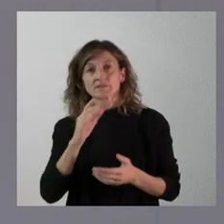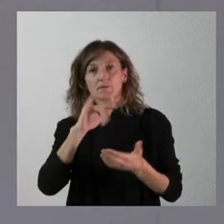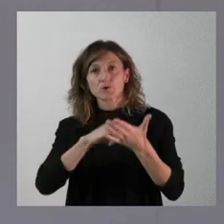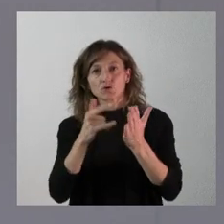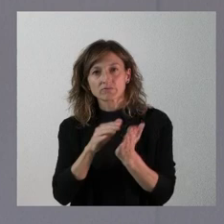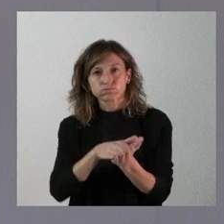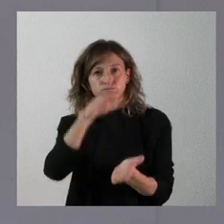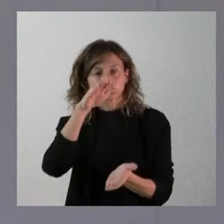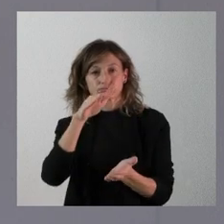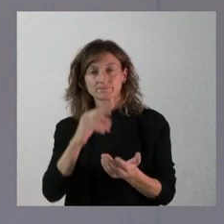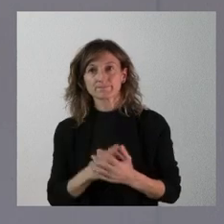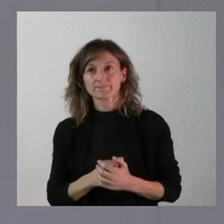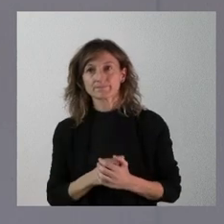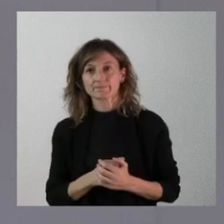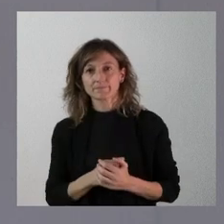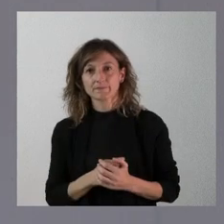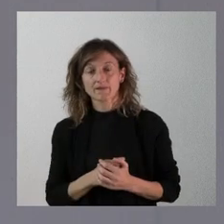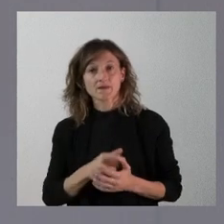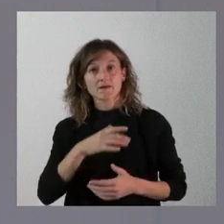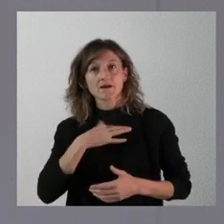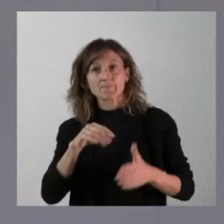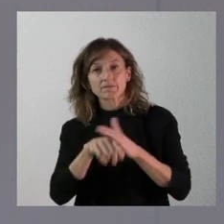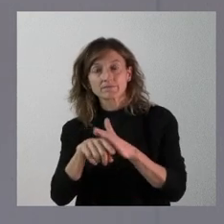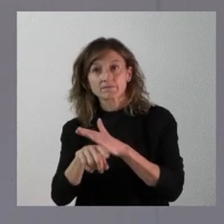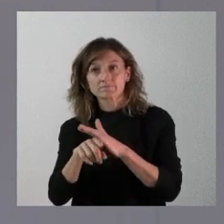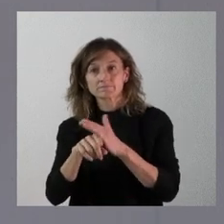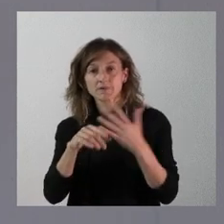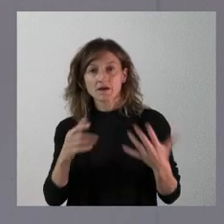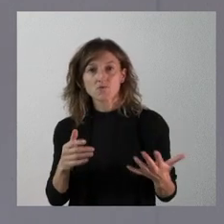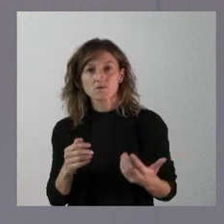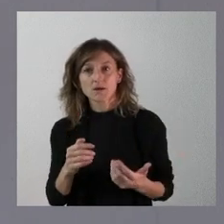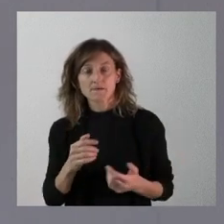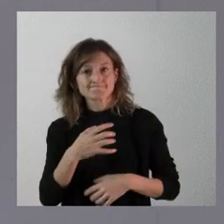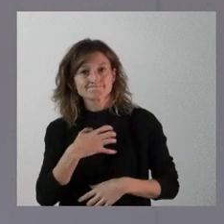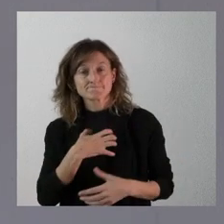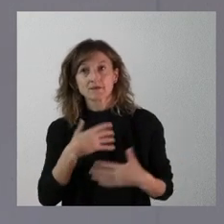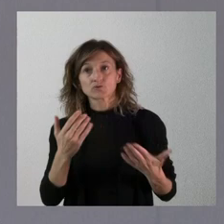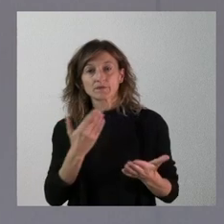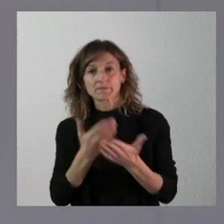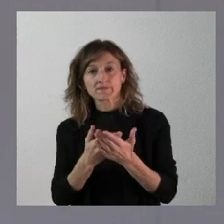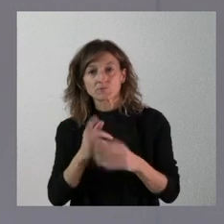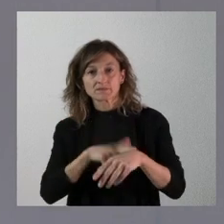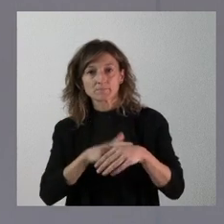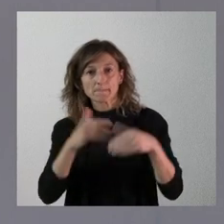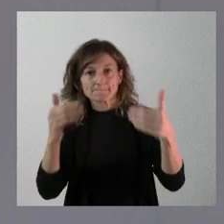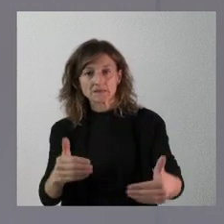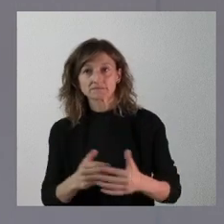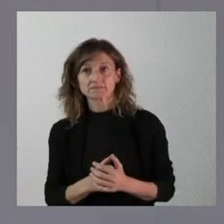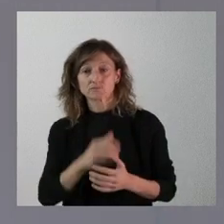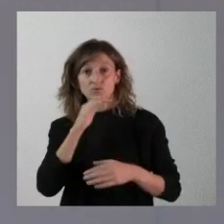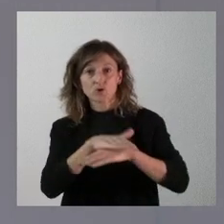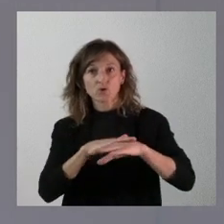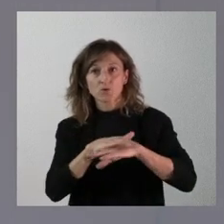muy por encima seguramente de lo que se es capaz de tramitar con los instrumentos habituales y en otros por eso pedíamos una ampliación de estos plazos porque el gobierno